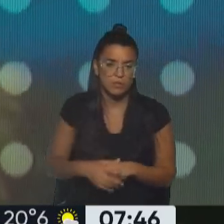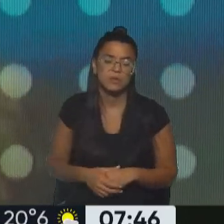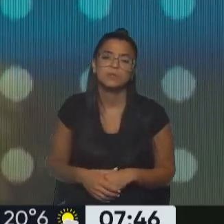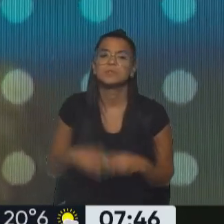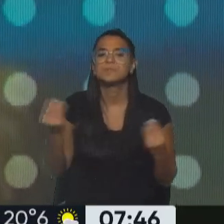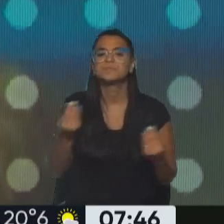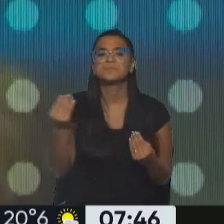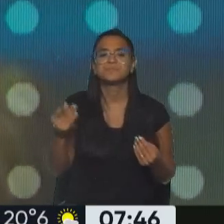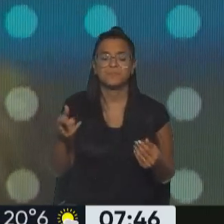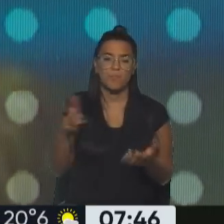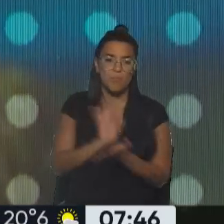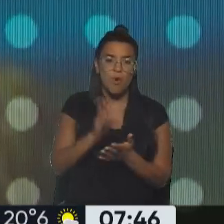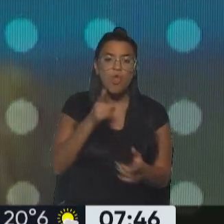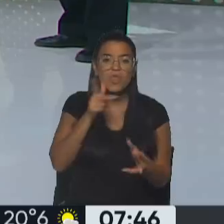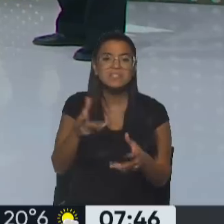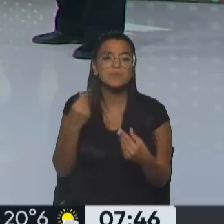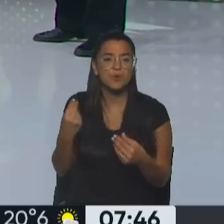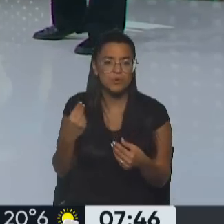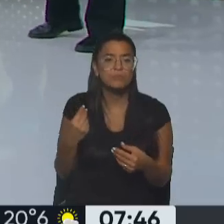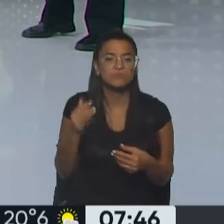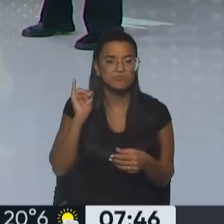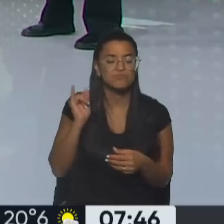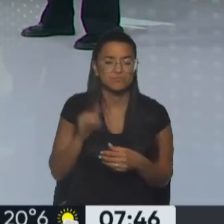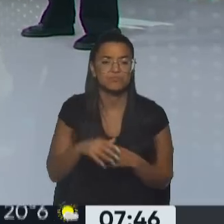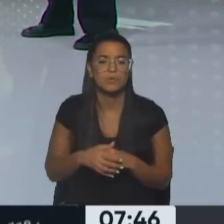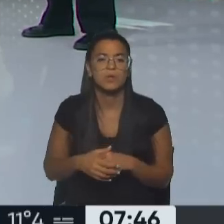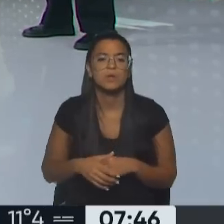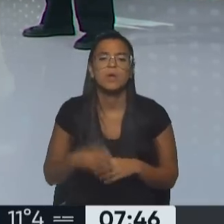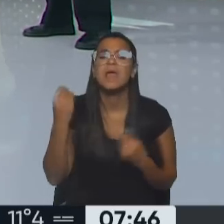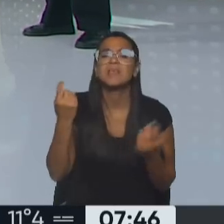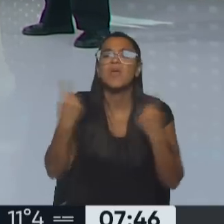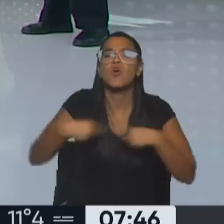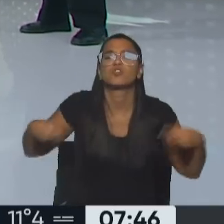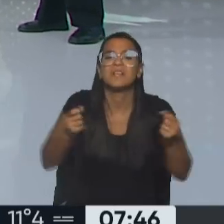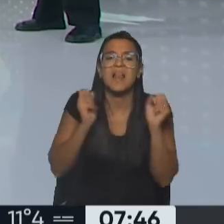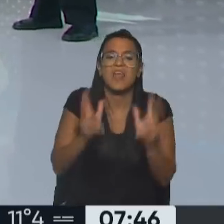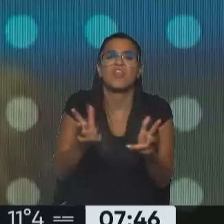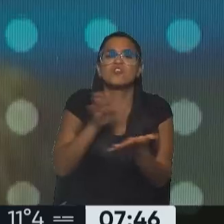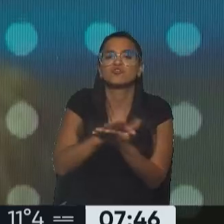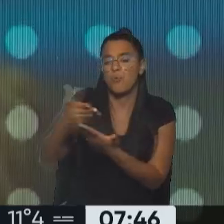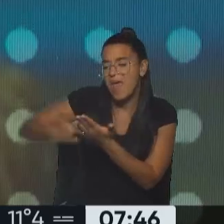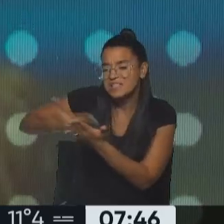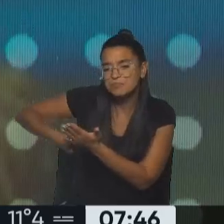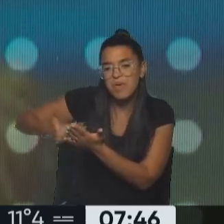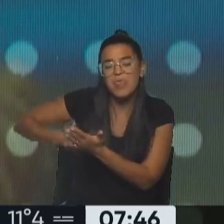jurídica qué significa? Argumentación. Argumentación. Digo, ¿qué argumento dar en el marco de un expediente en el